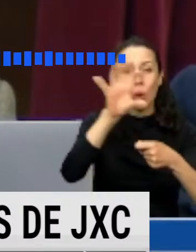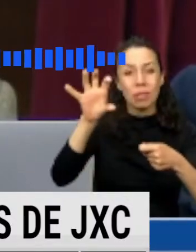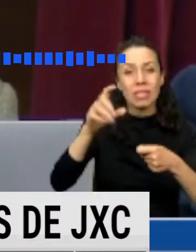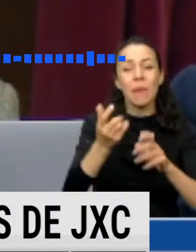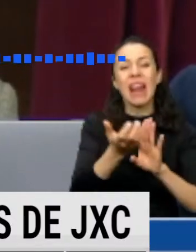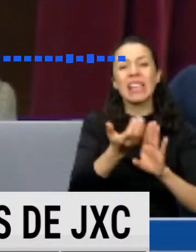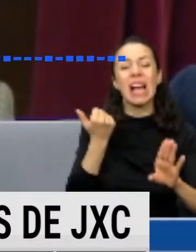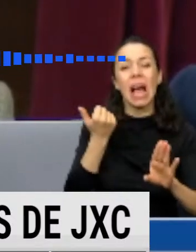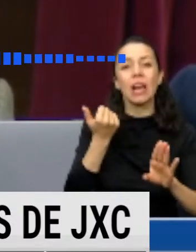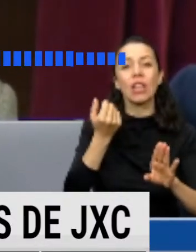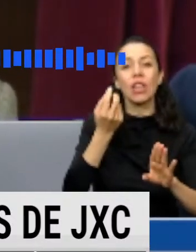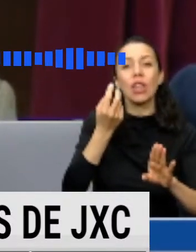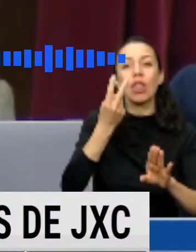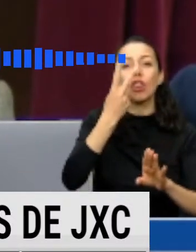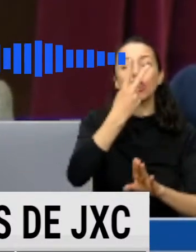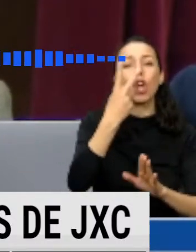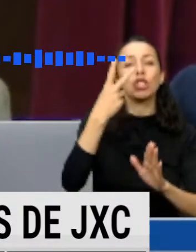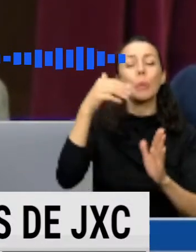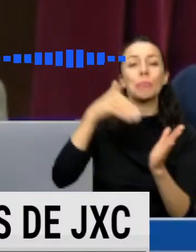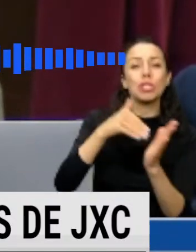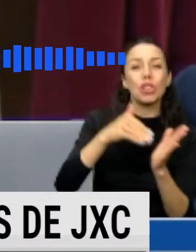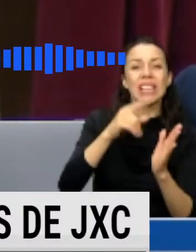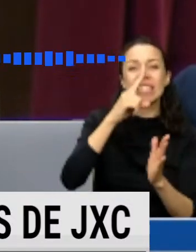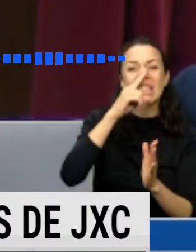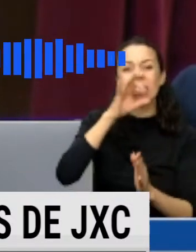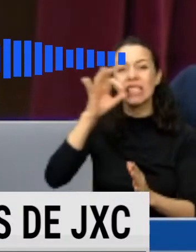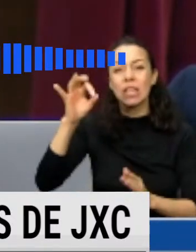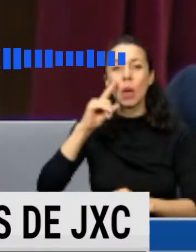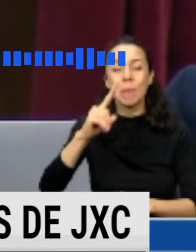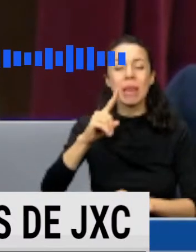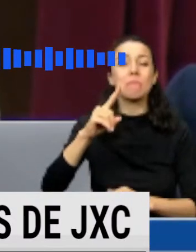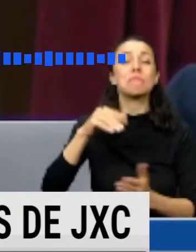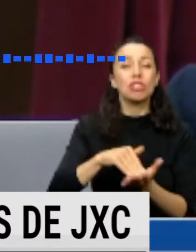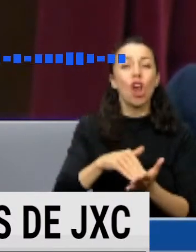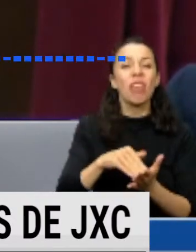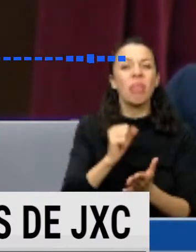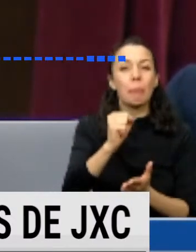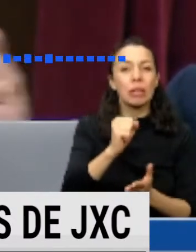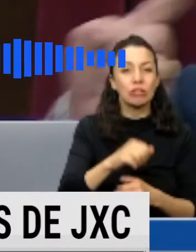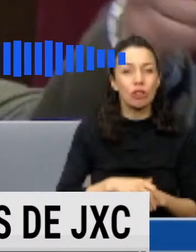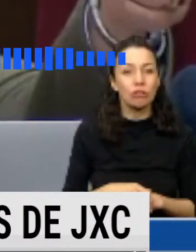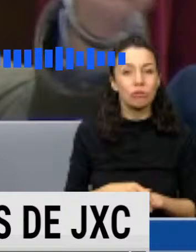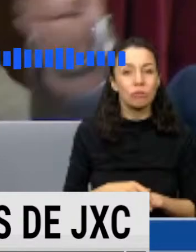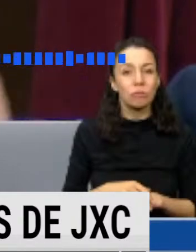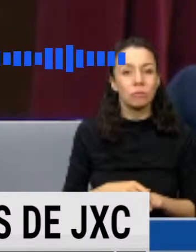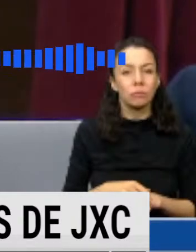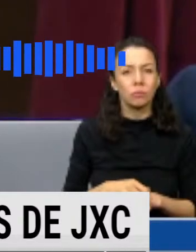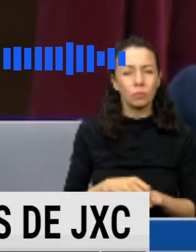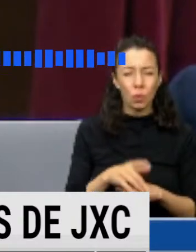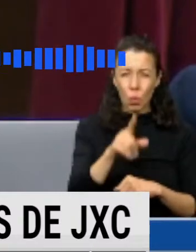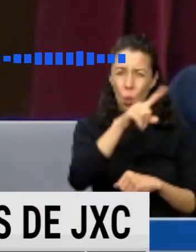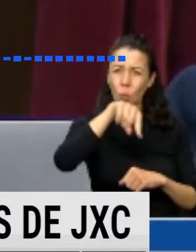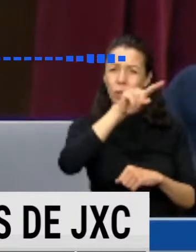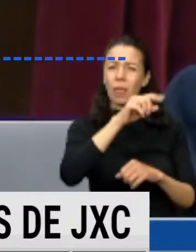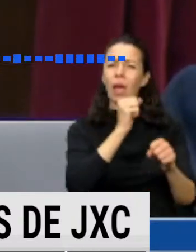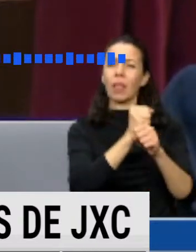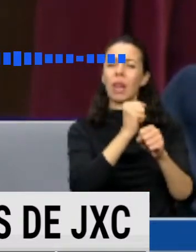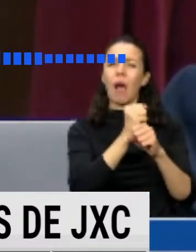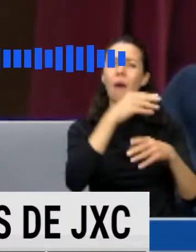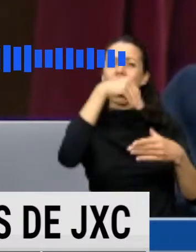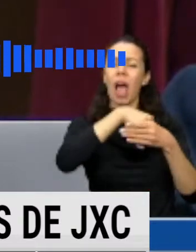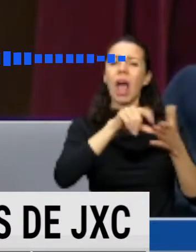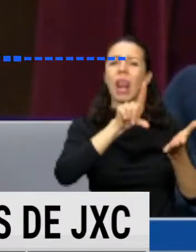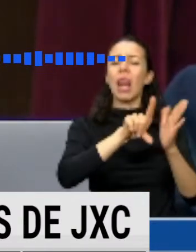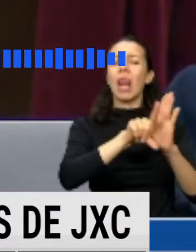IVA, que son casi 65.000 millones de pesos para la provincia de Corrientes, que lo manifesté expresamente en